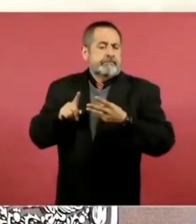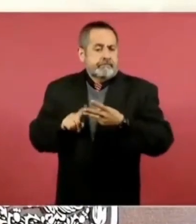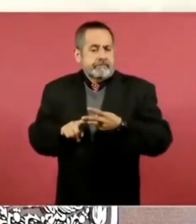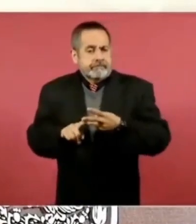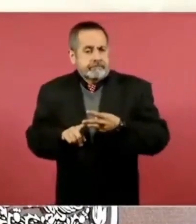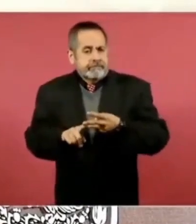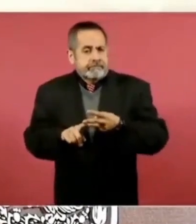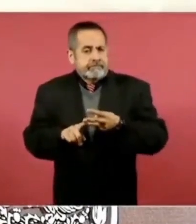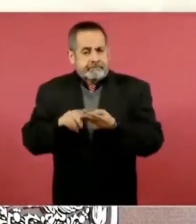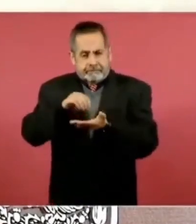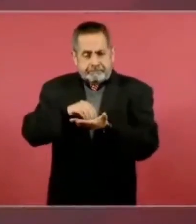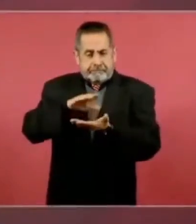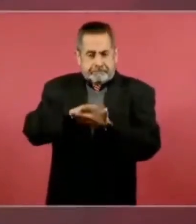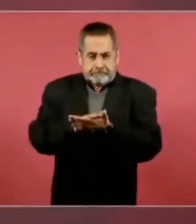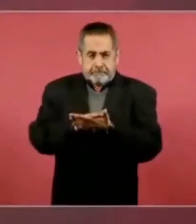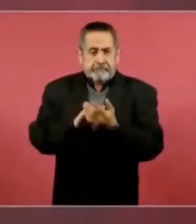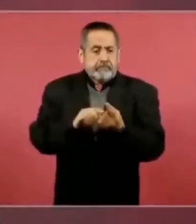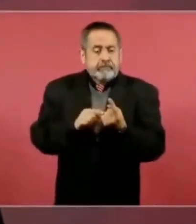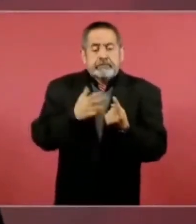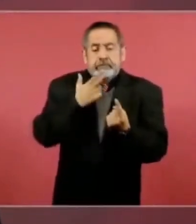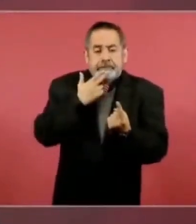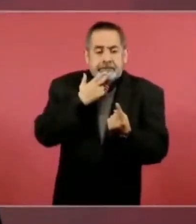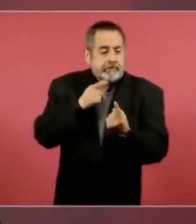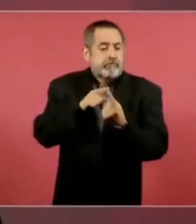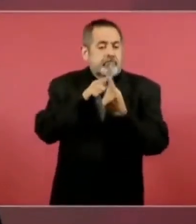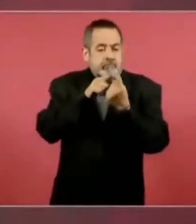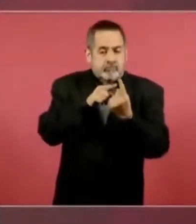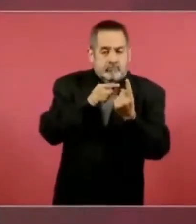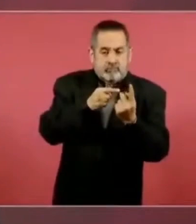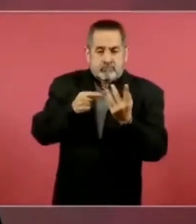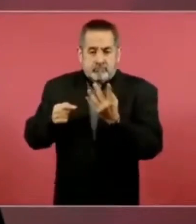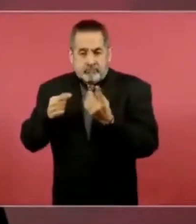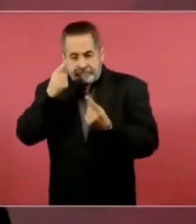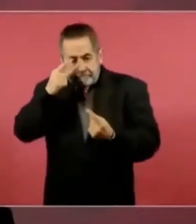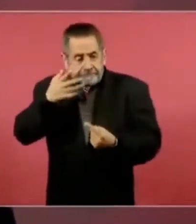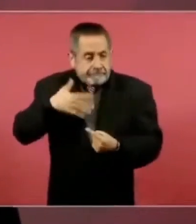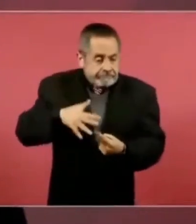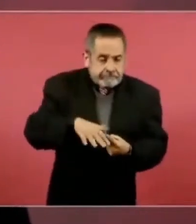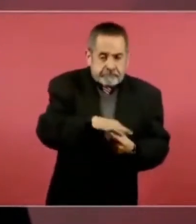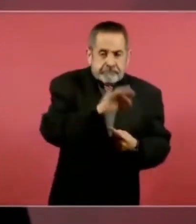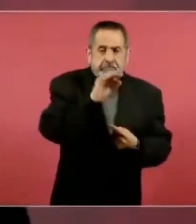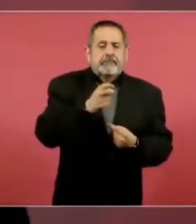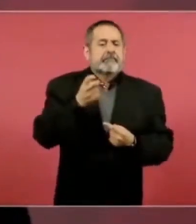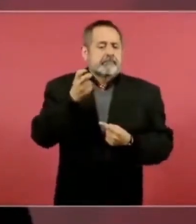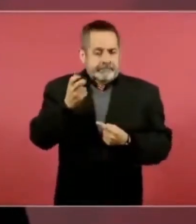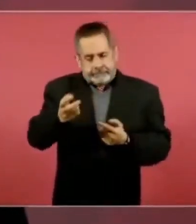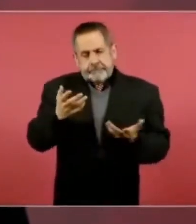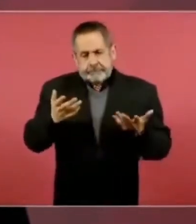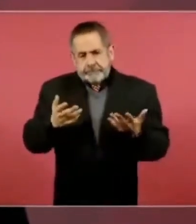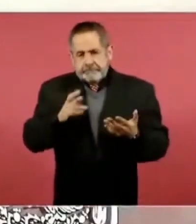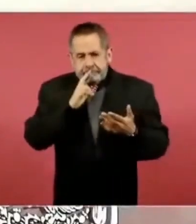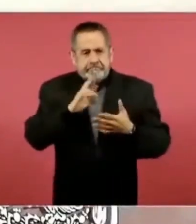el registro es un instrumento para buscar. Y en ese sentido,